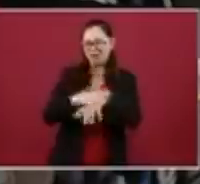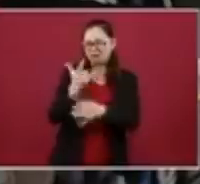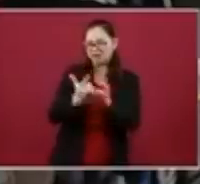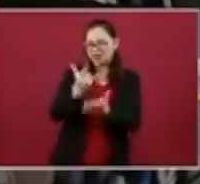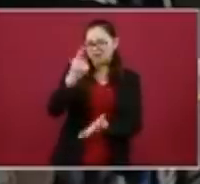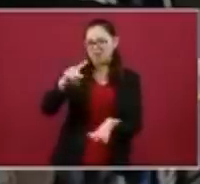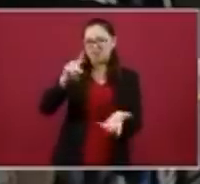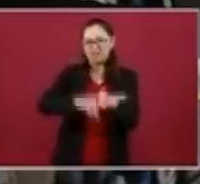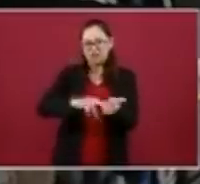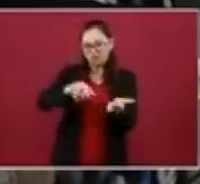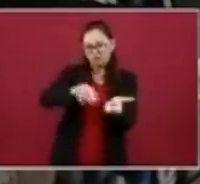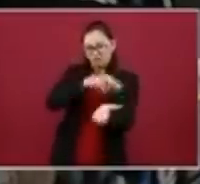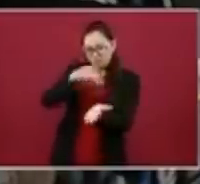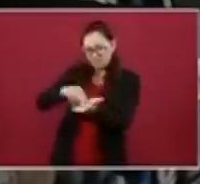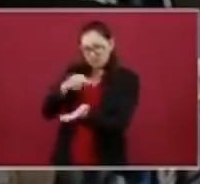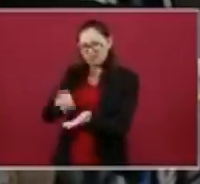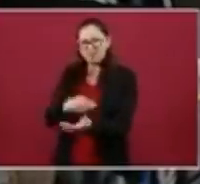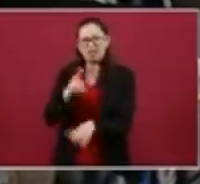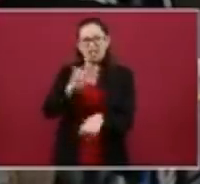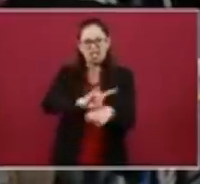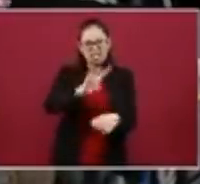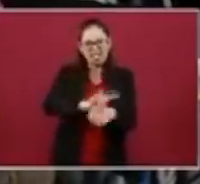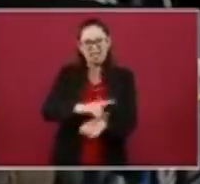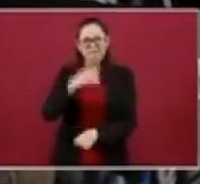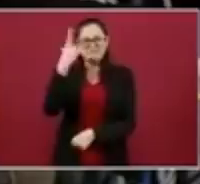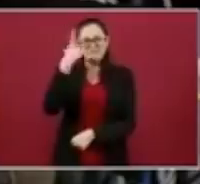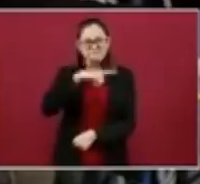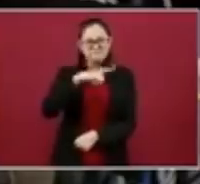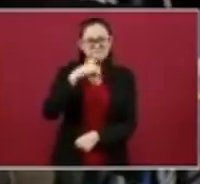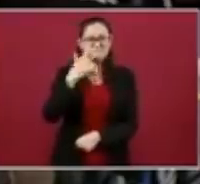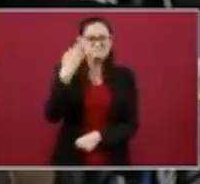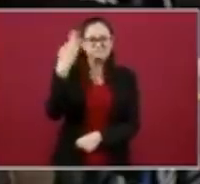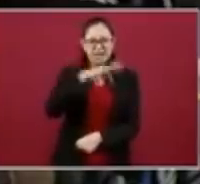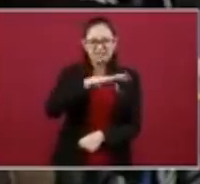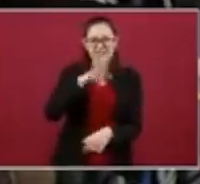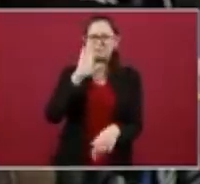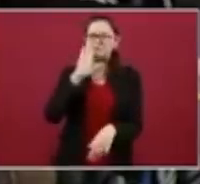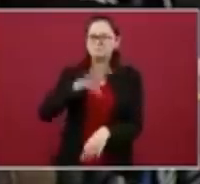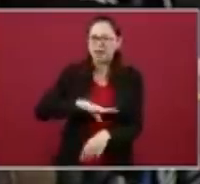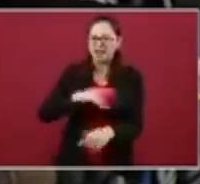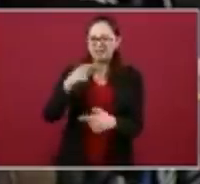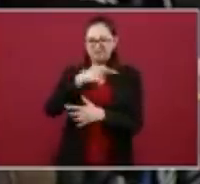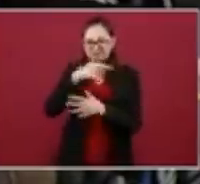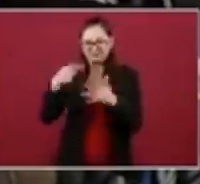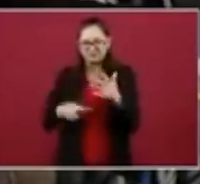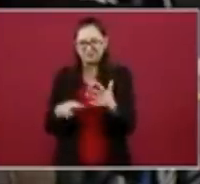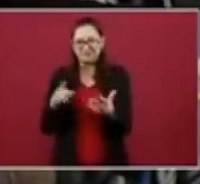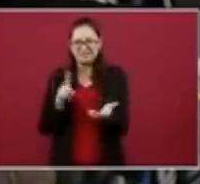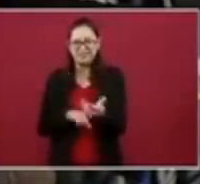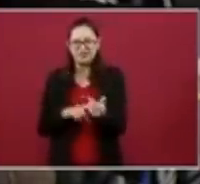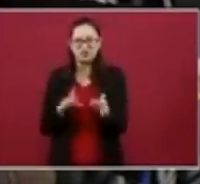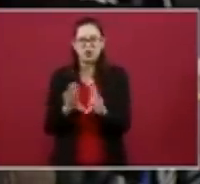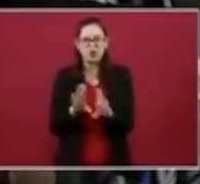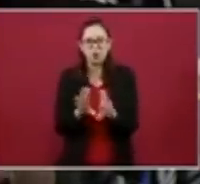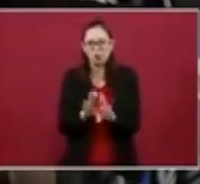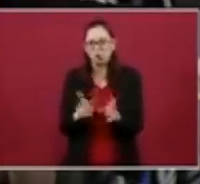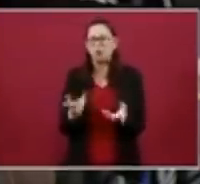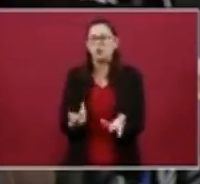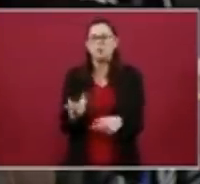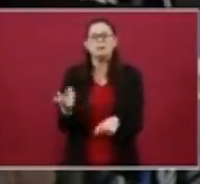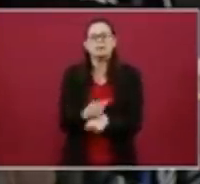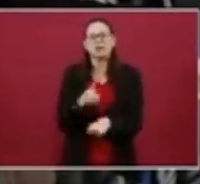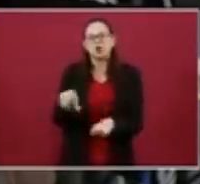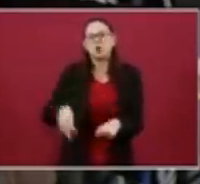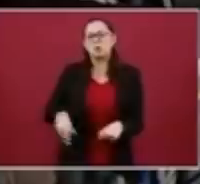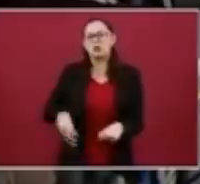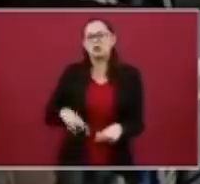este caso su gobierno? El segundo tema que le quería consultar es sobre la decisión de nombrar al ex